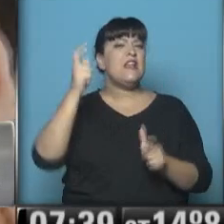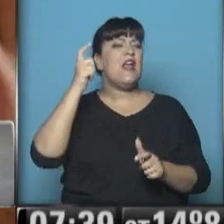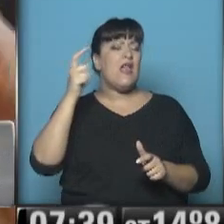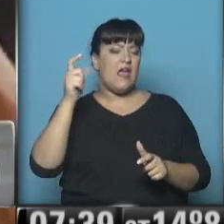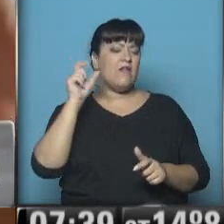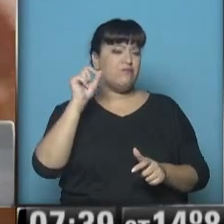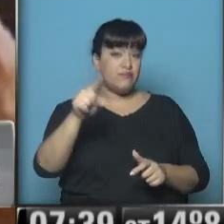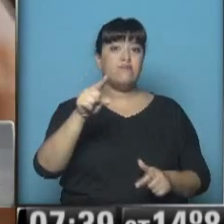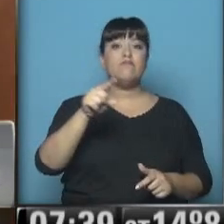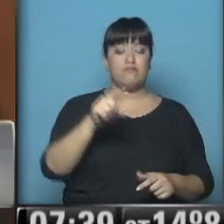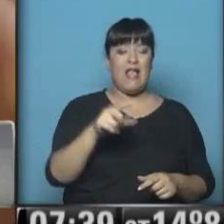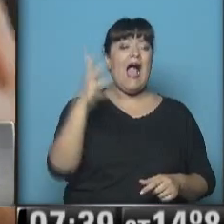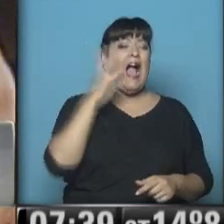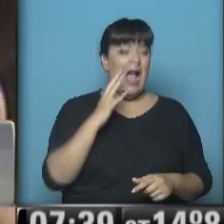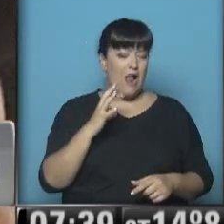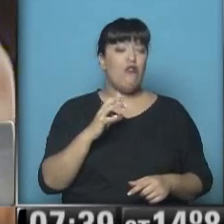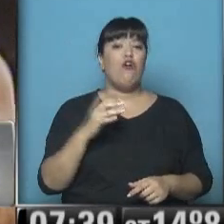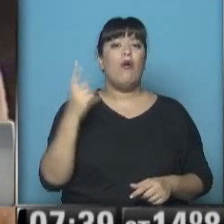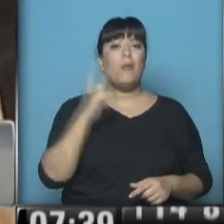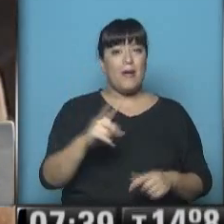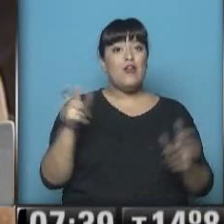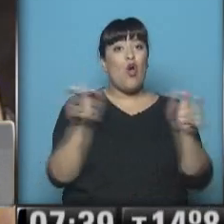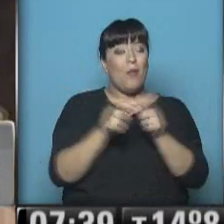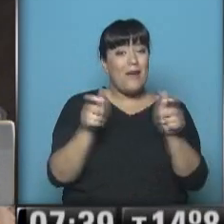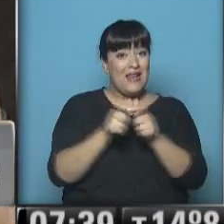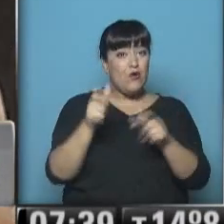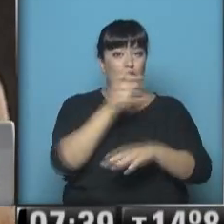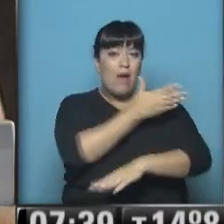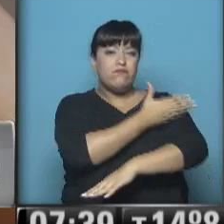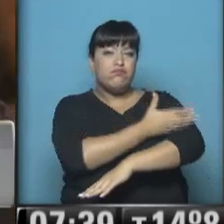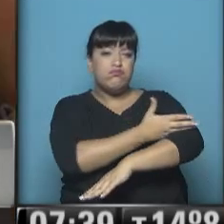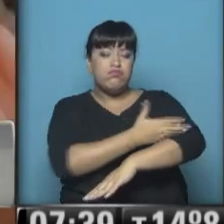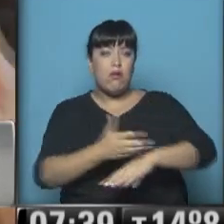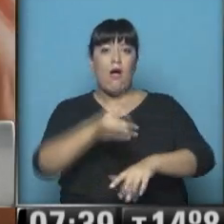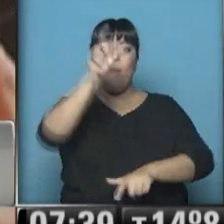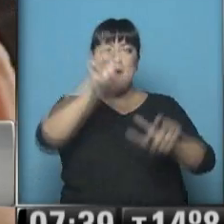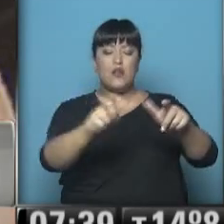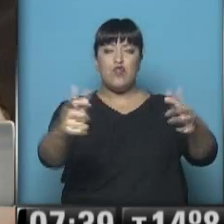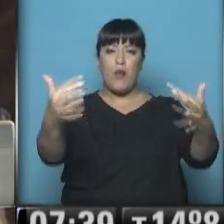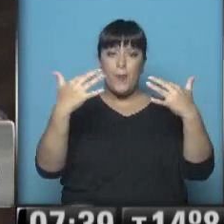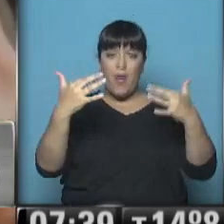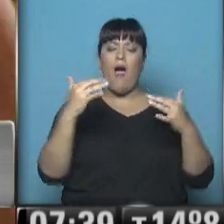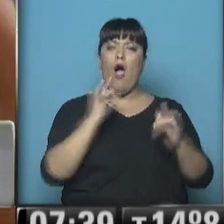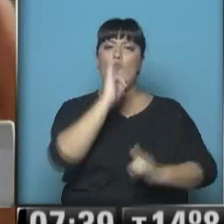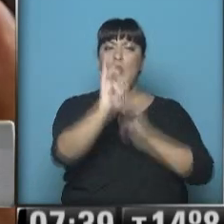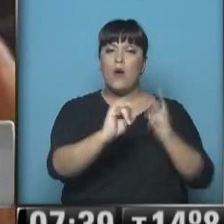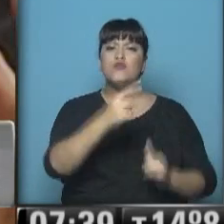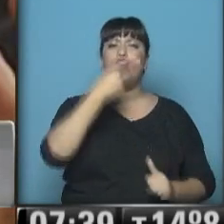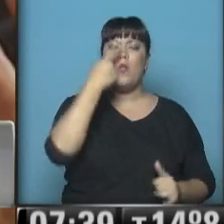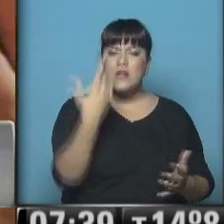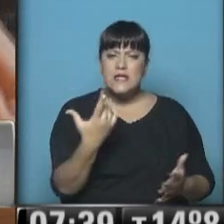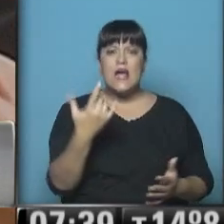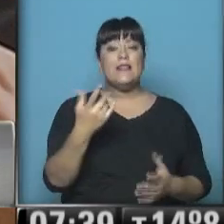embargo esta película deja al espectador con un cuento muy interesante que te deja con muchas